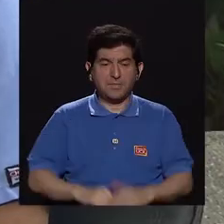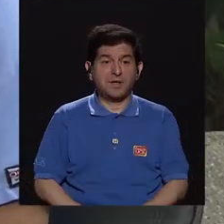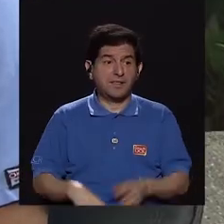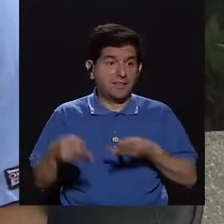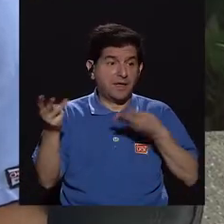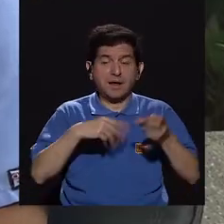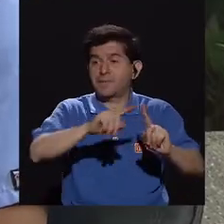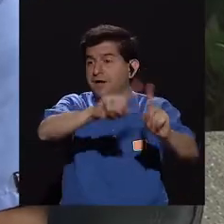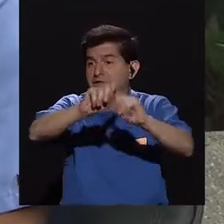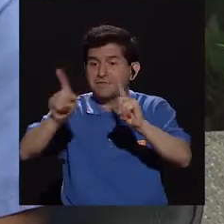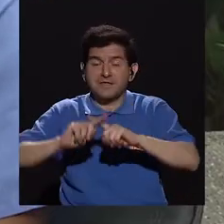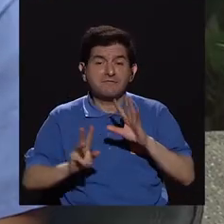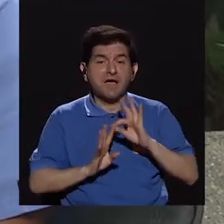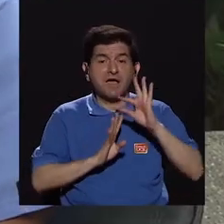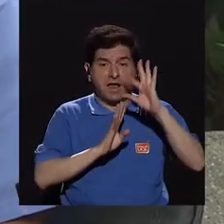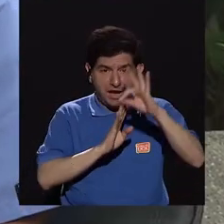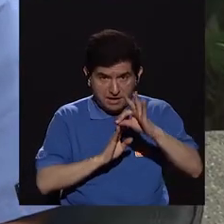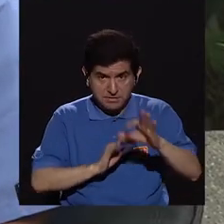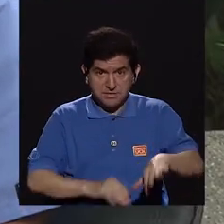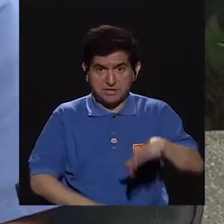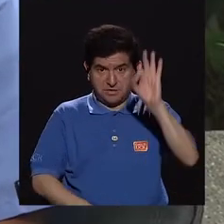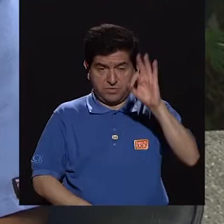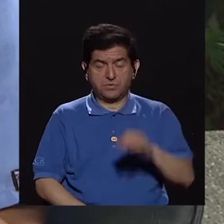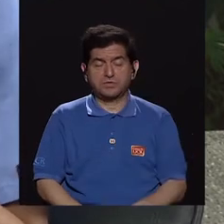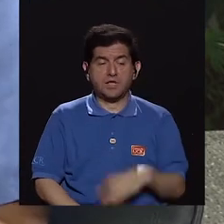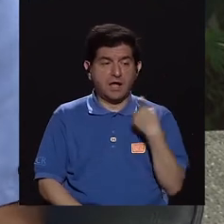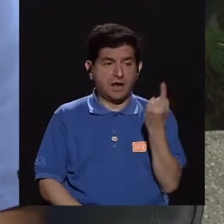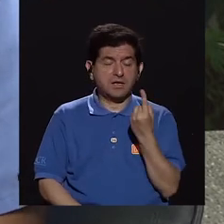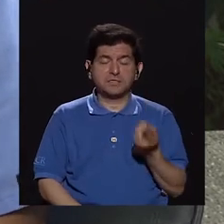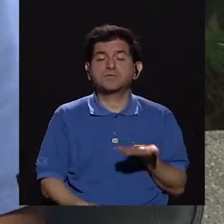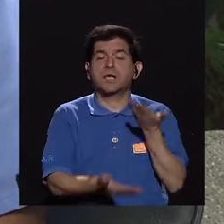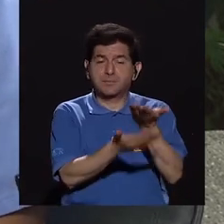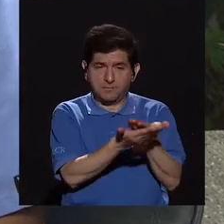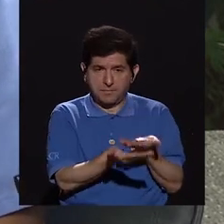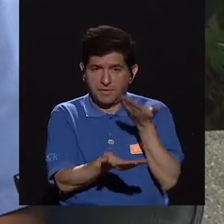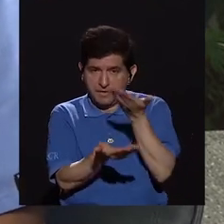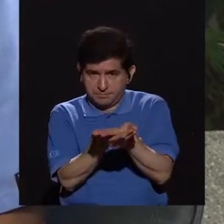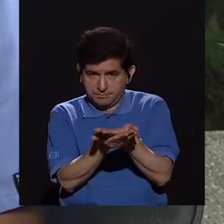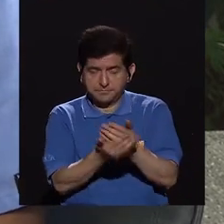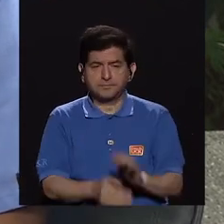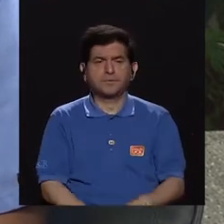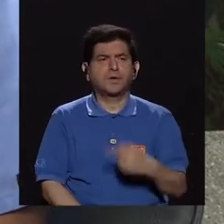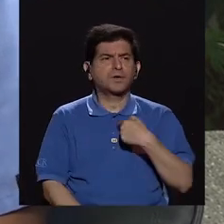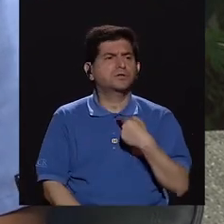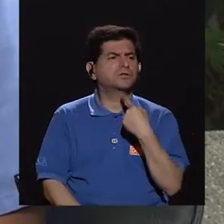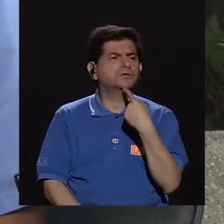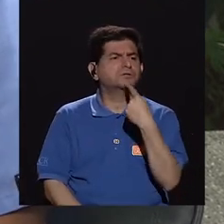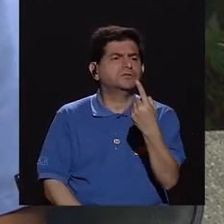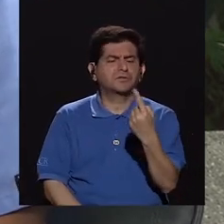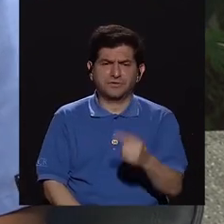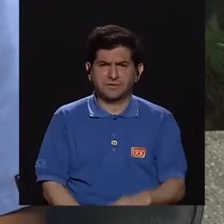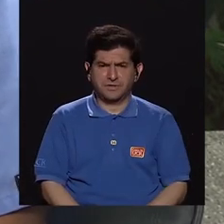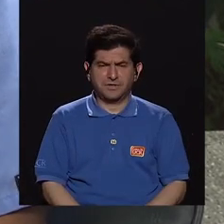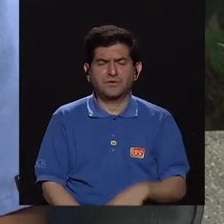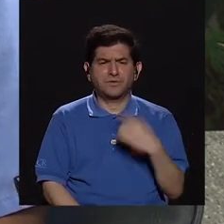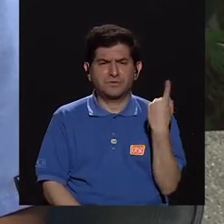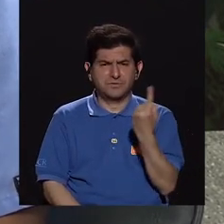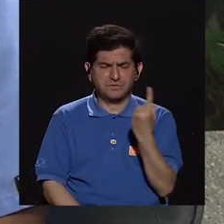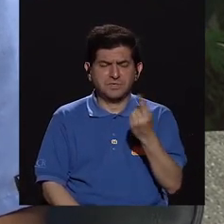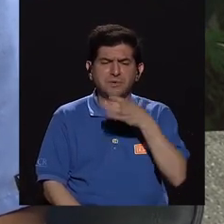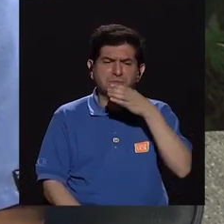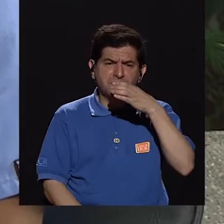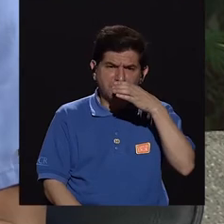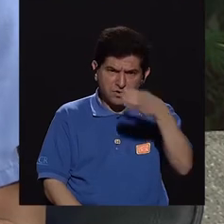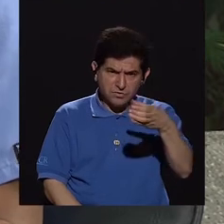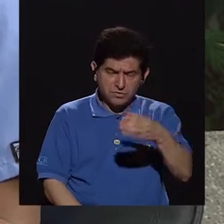que en el mercado hay una serie de opciones. El mercado siempre te ofrece opciones. Entonces, lo que yo siempre les recomiendo